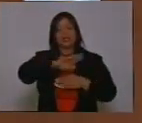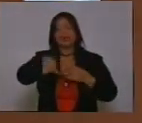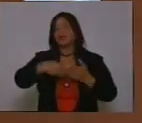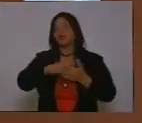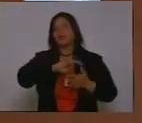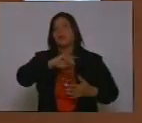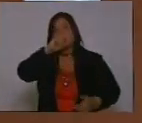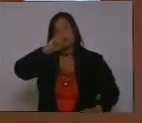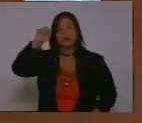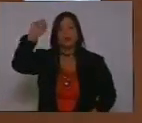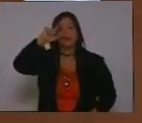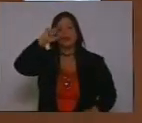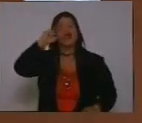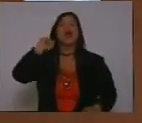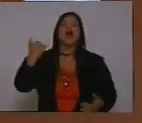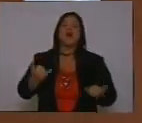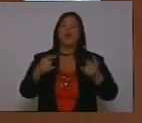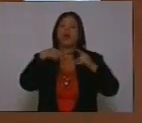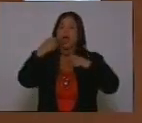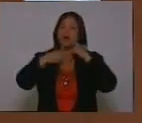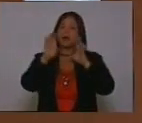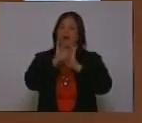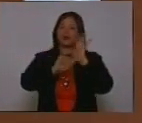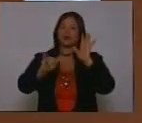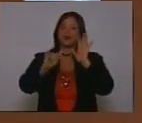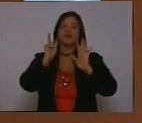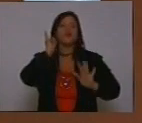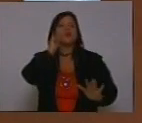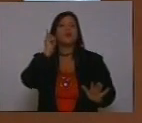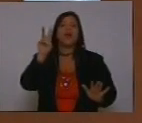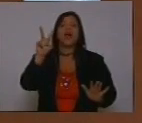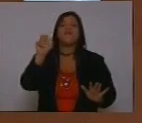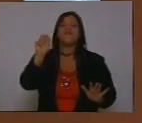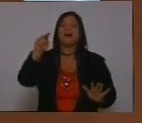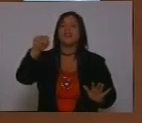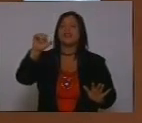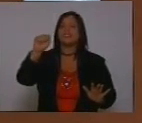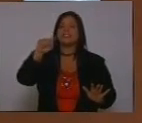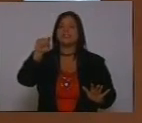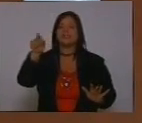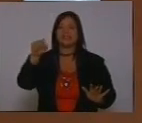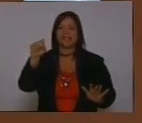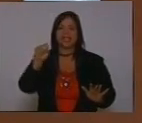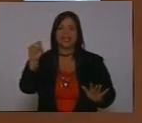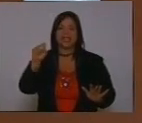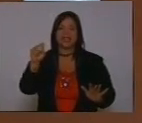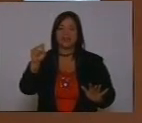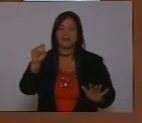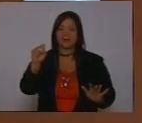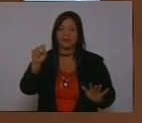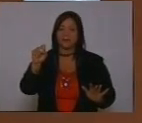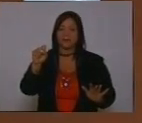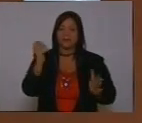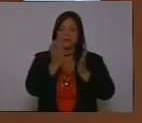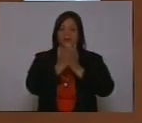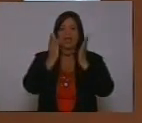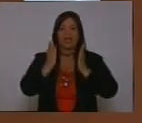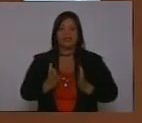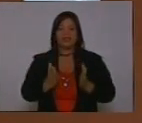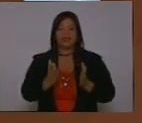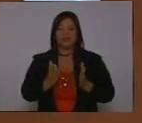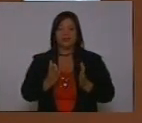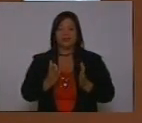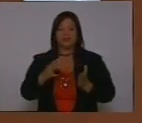Maduro. Vamos a dar el derecho de palabra a la constituyente Vanessa Montero, constituyente del sector estudiantil